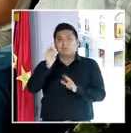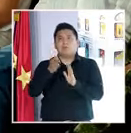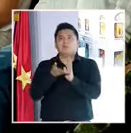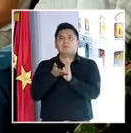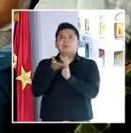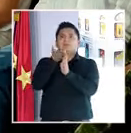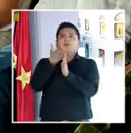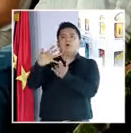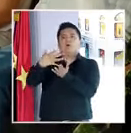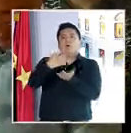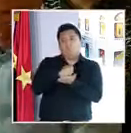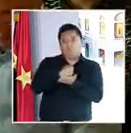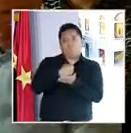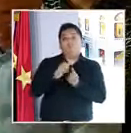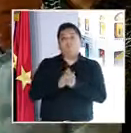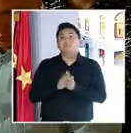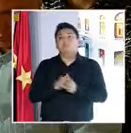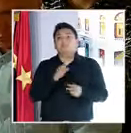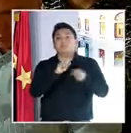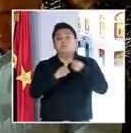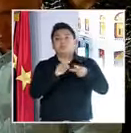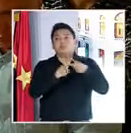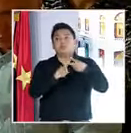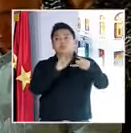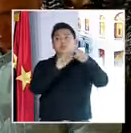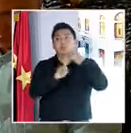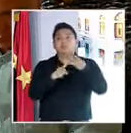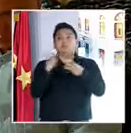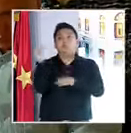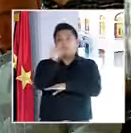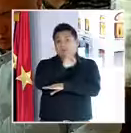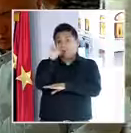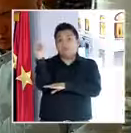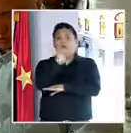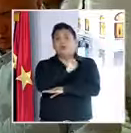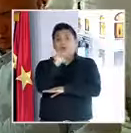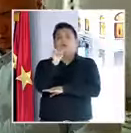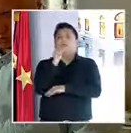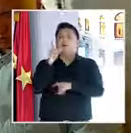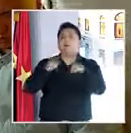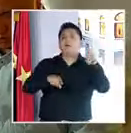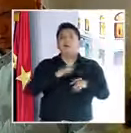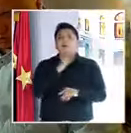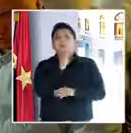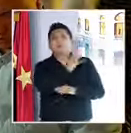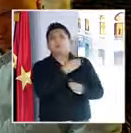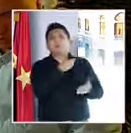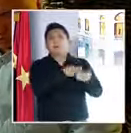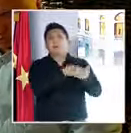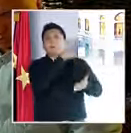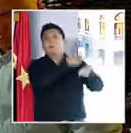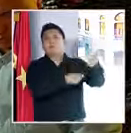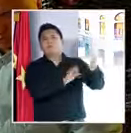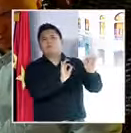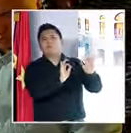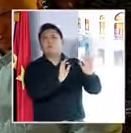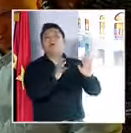19.9%. Y en el caso de vehículos automotores, pasar de un recaudo en el año 2021 de